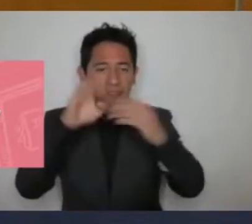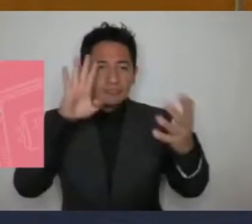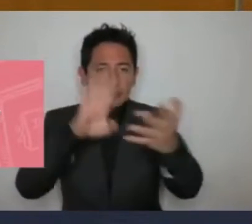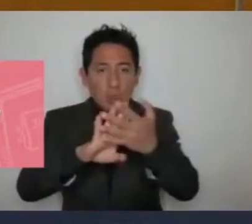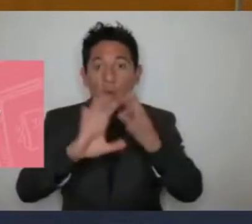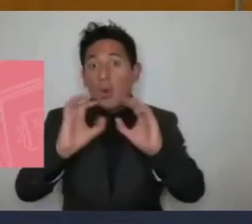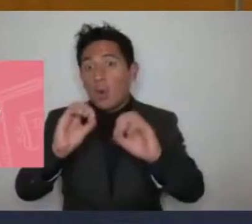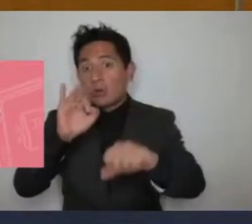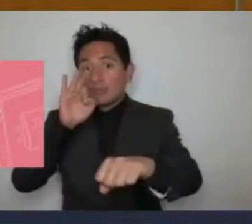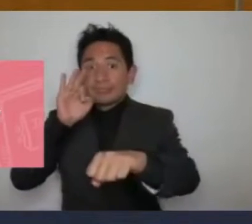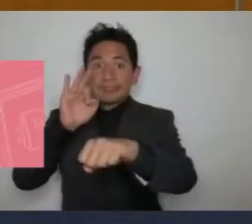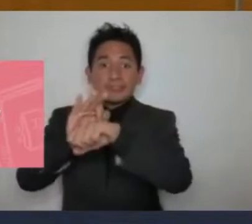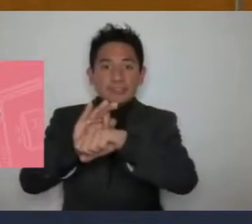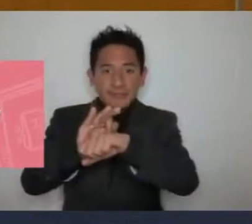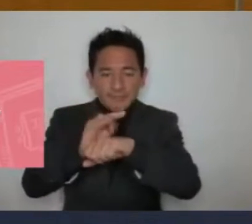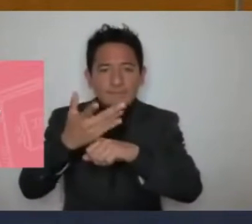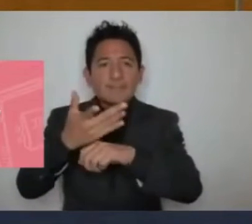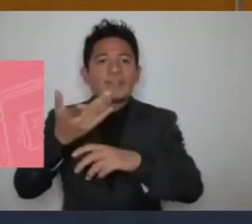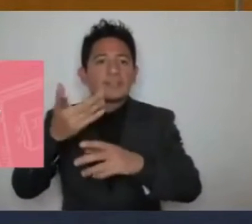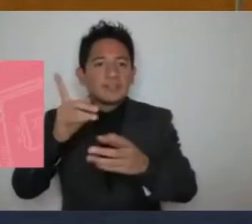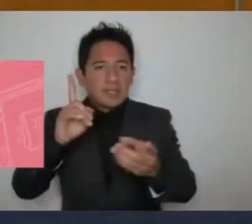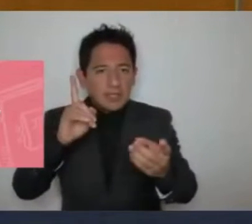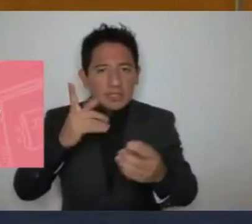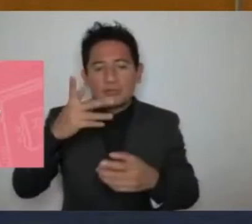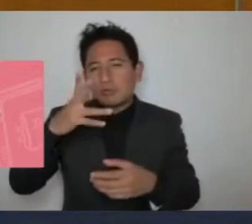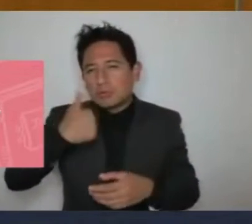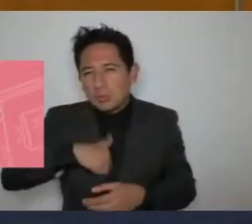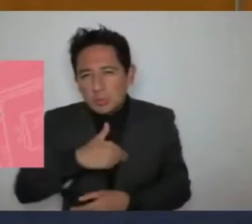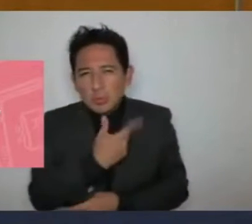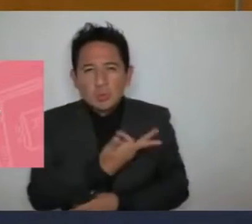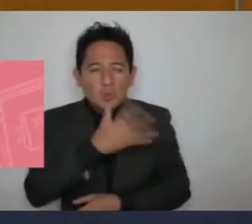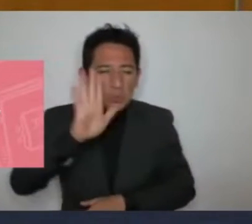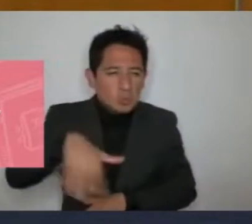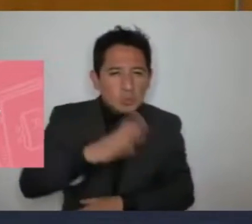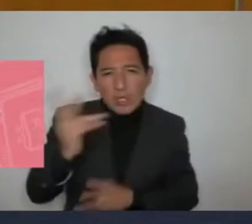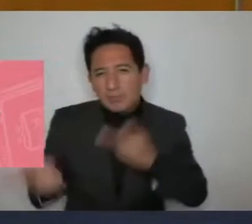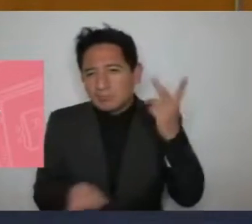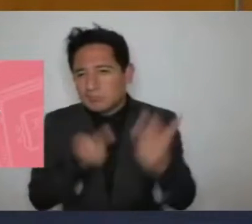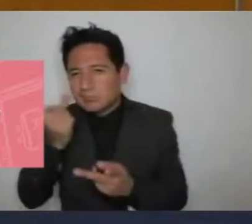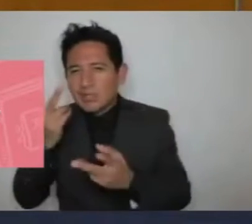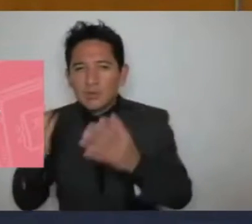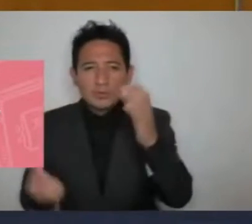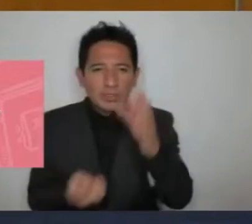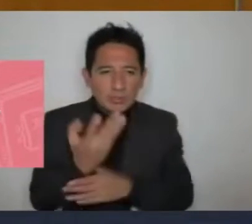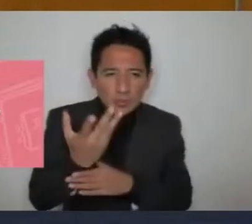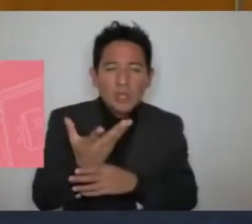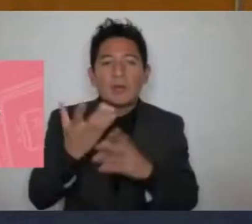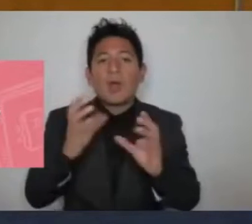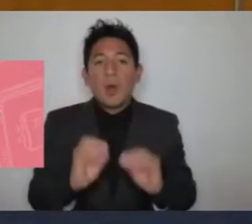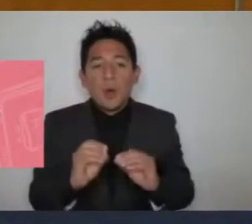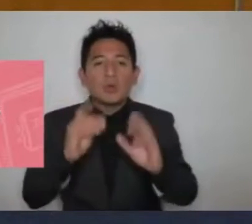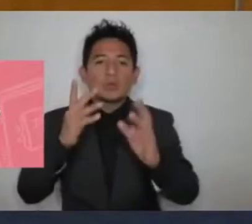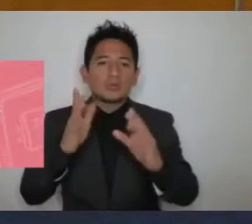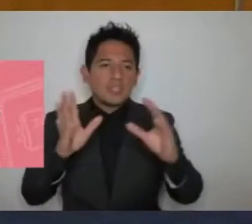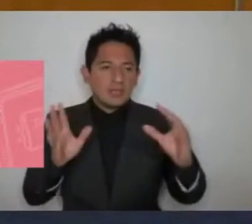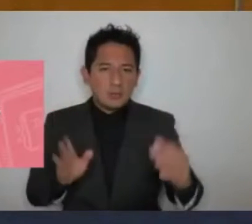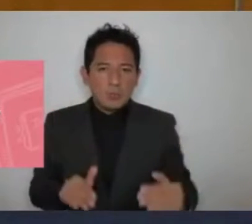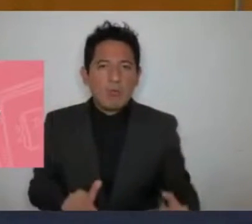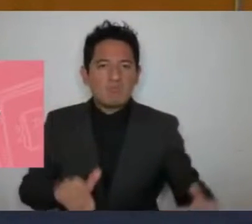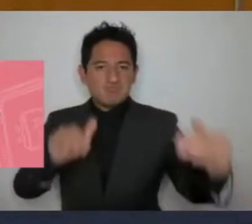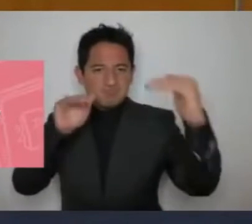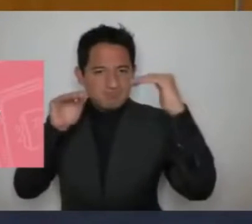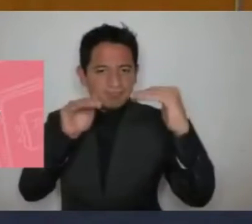siempre estar buscando nuevas rutas nuevos argumentos o como decía un día la ministra piña donde se reta el sistema es aquí